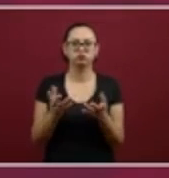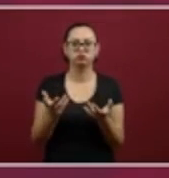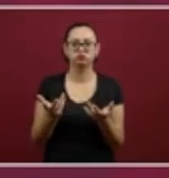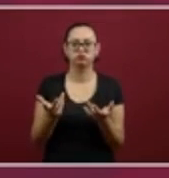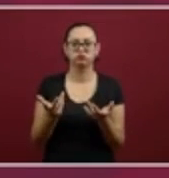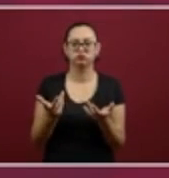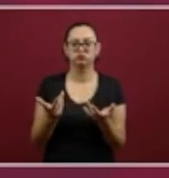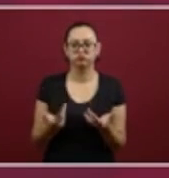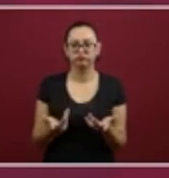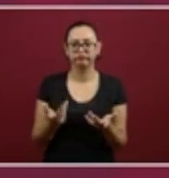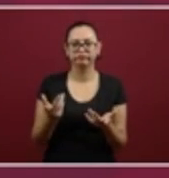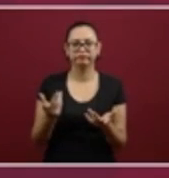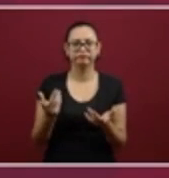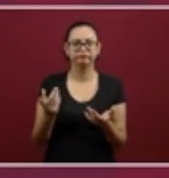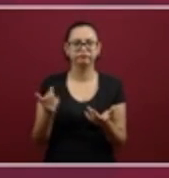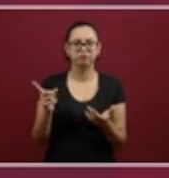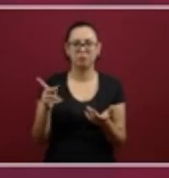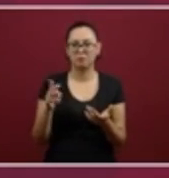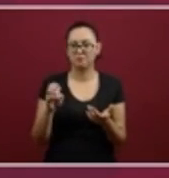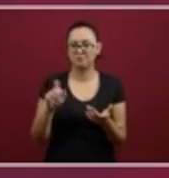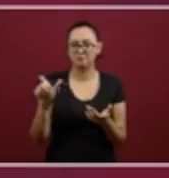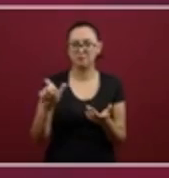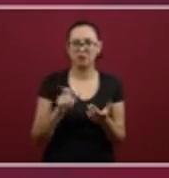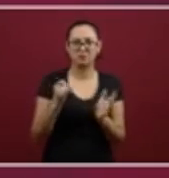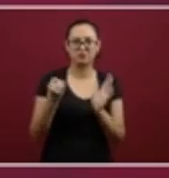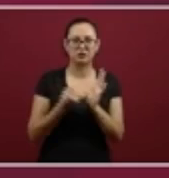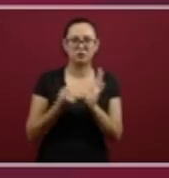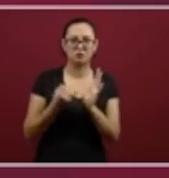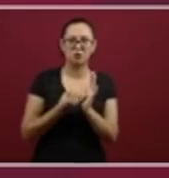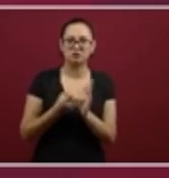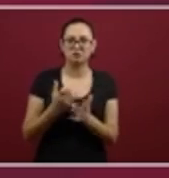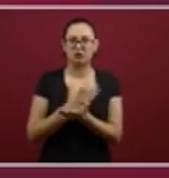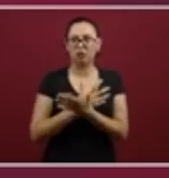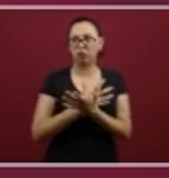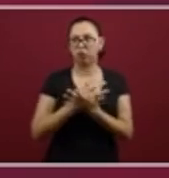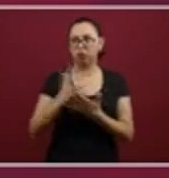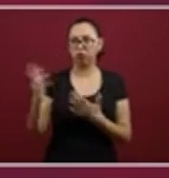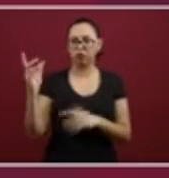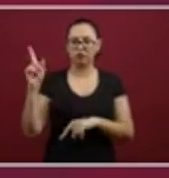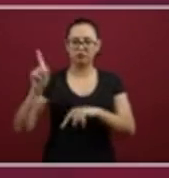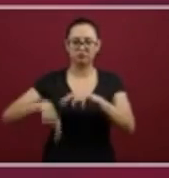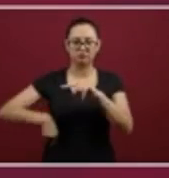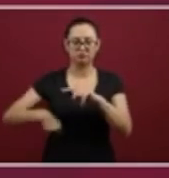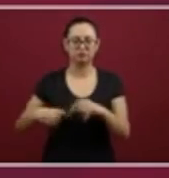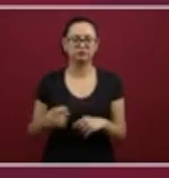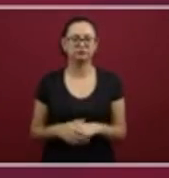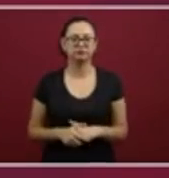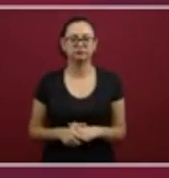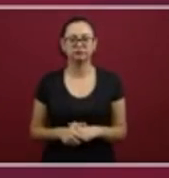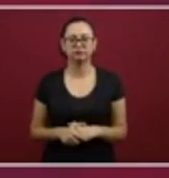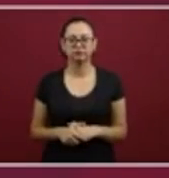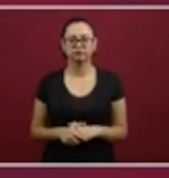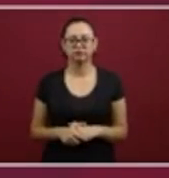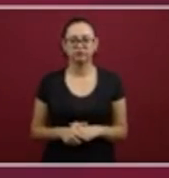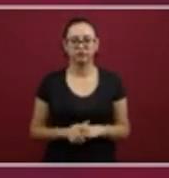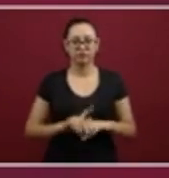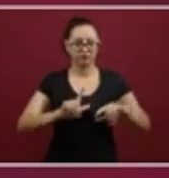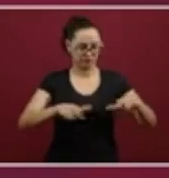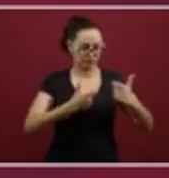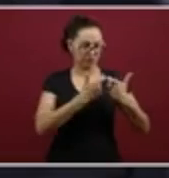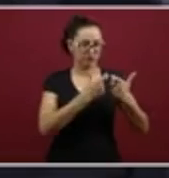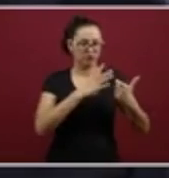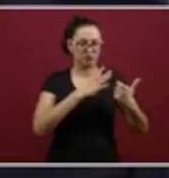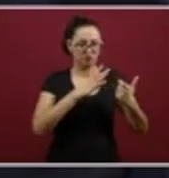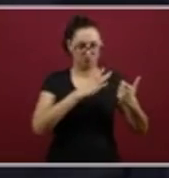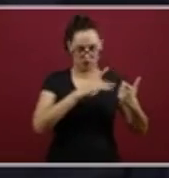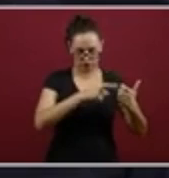los impuestos y derechos a Pemex para que se fortalezca. Bueno, pues existía ese fondo, y luego me entero